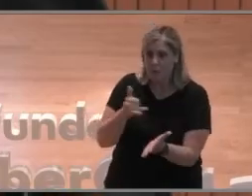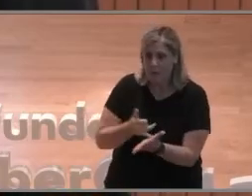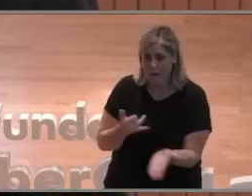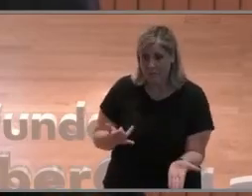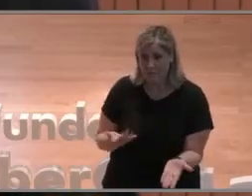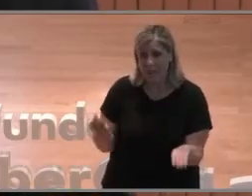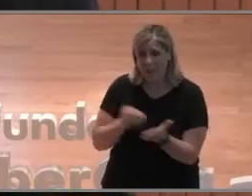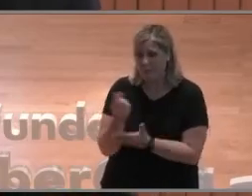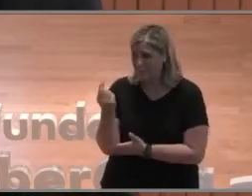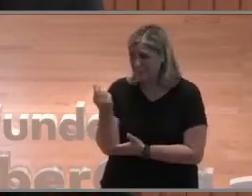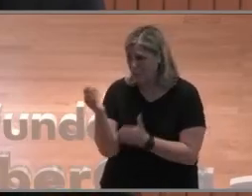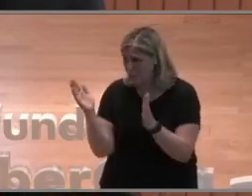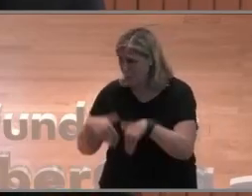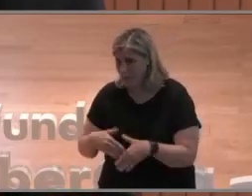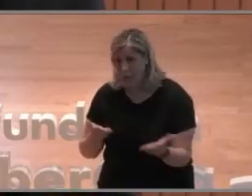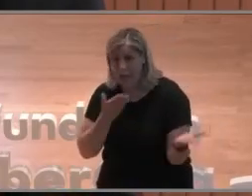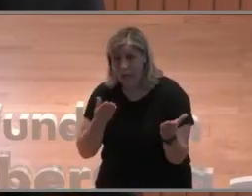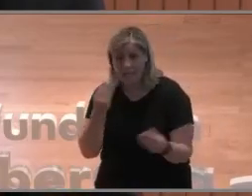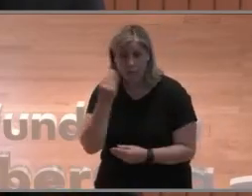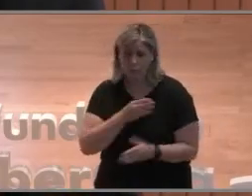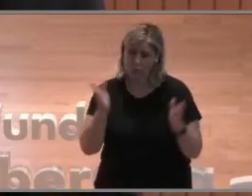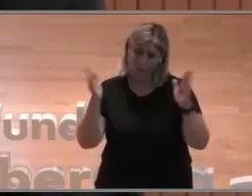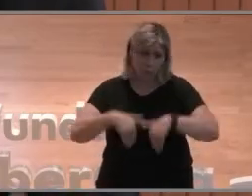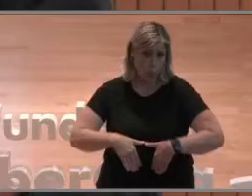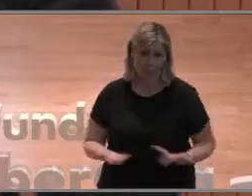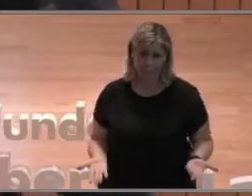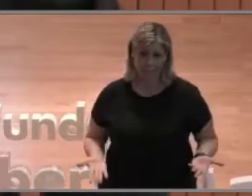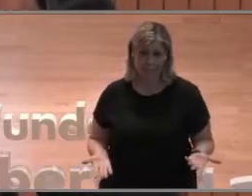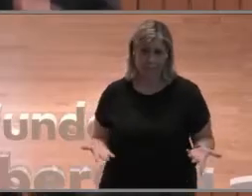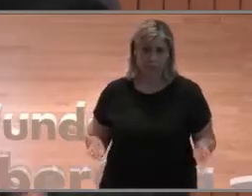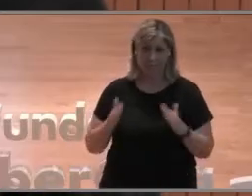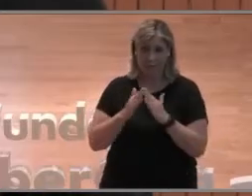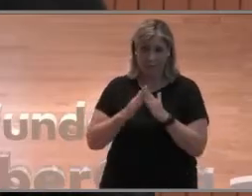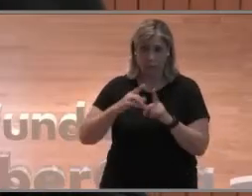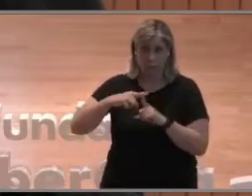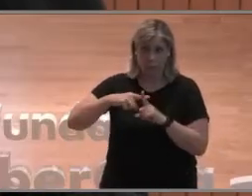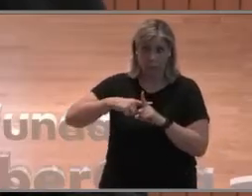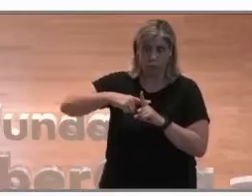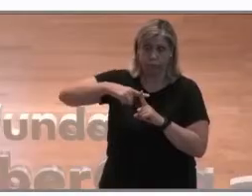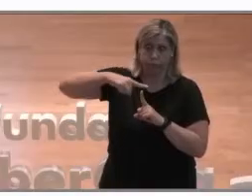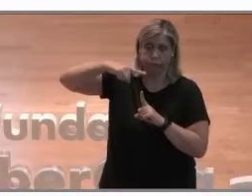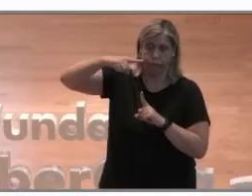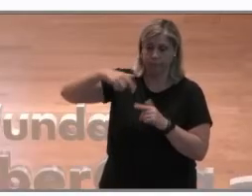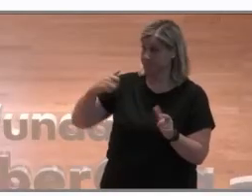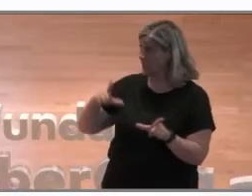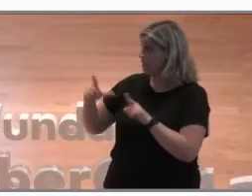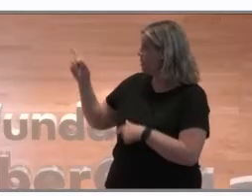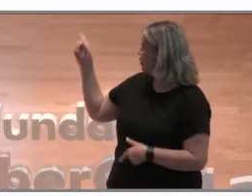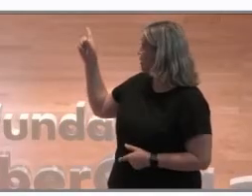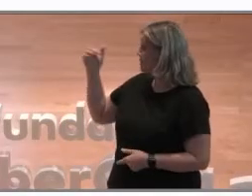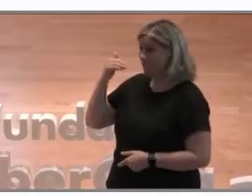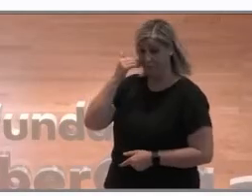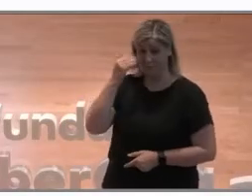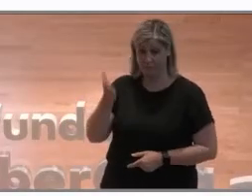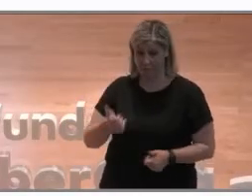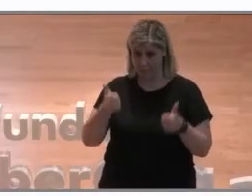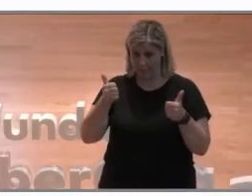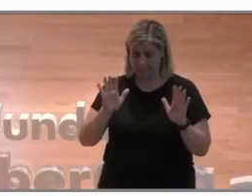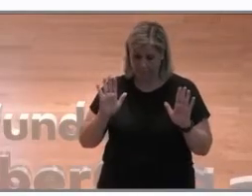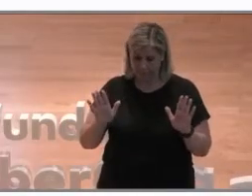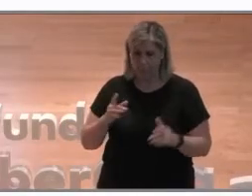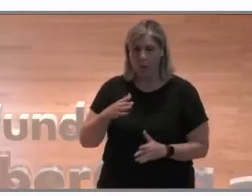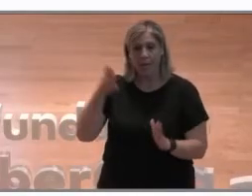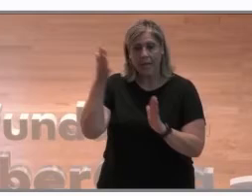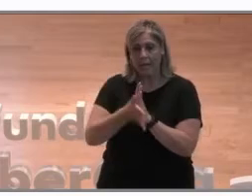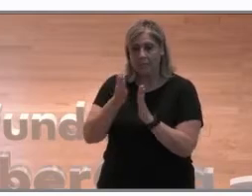dinero para tener aire acondicionado. Y aquí esta diapositiva, que ya es un poquito más fea, pero explica los